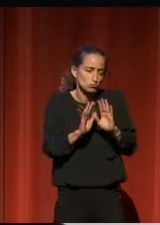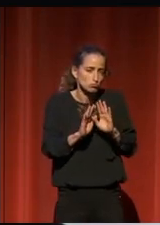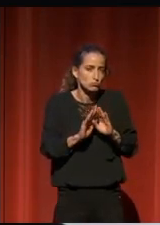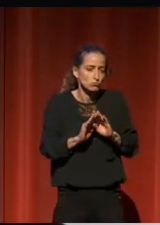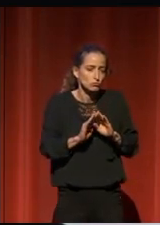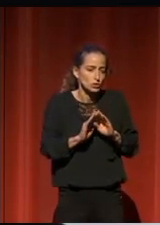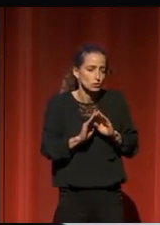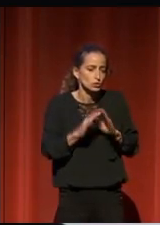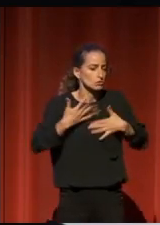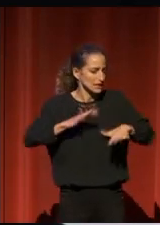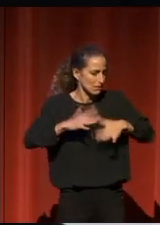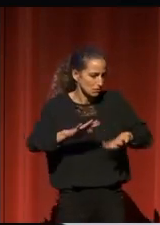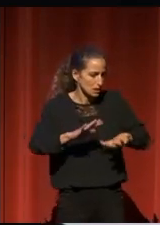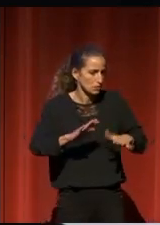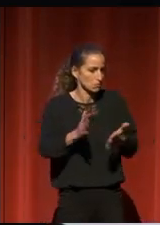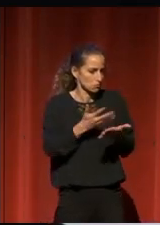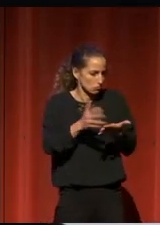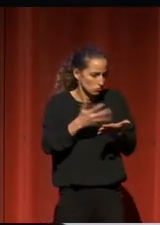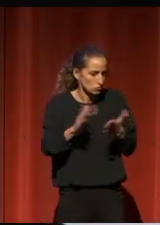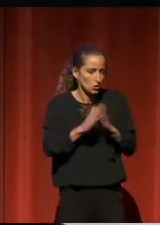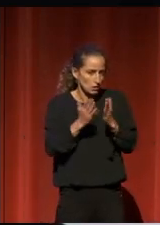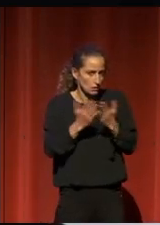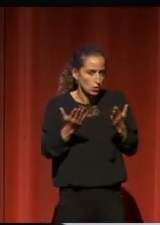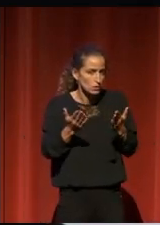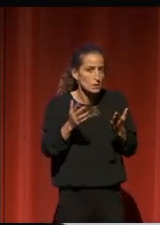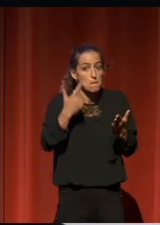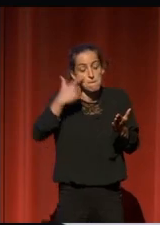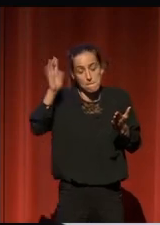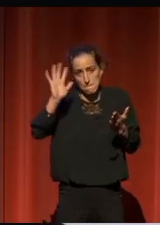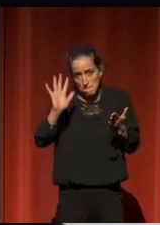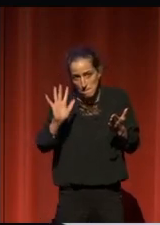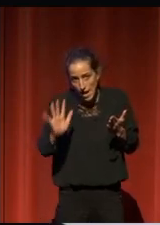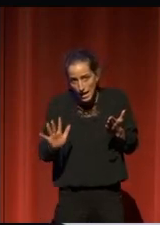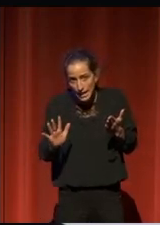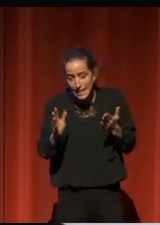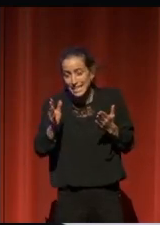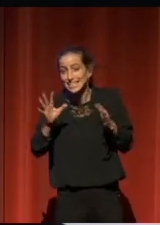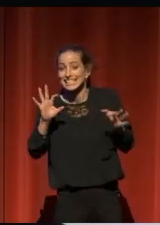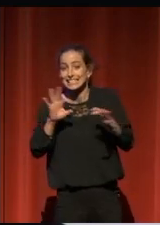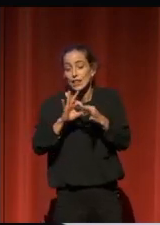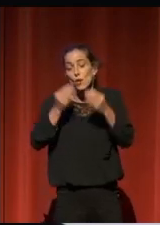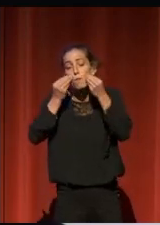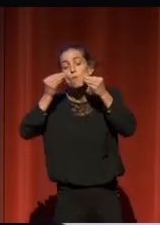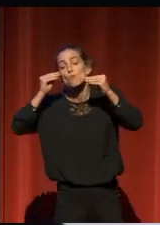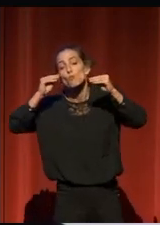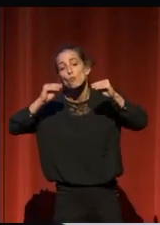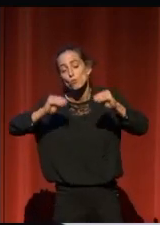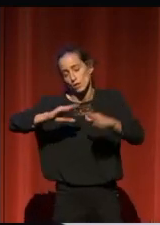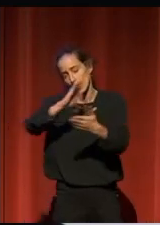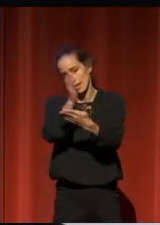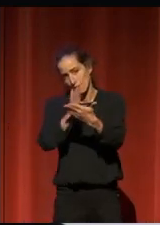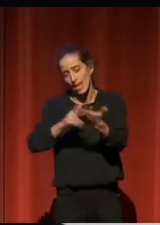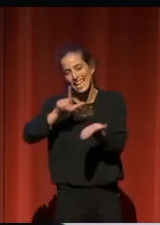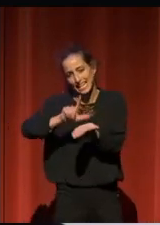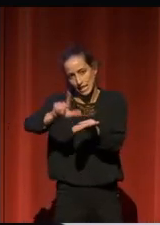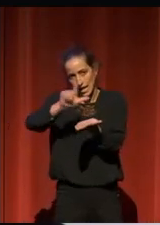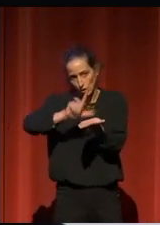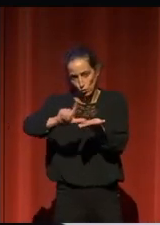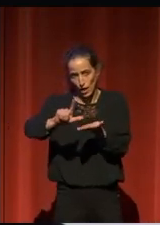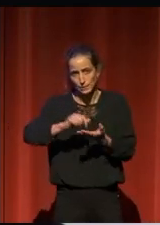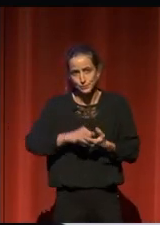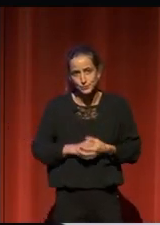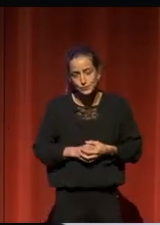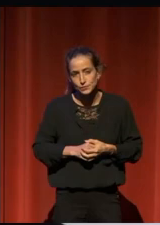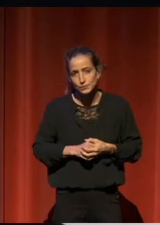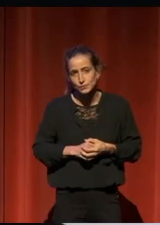numerosos ejemplares, sobre todo, y según parece, de historia, poesía y literatura. A